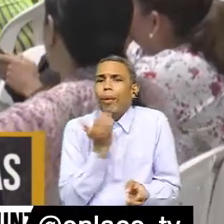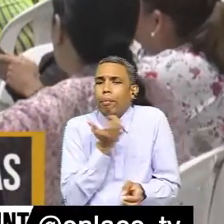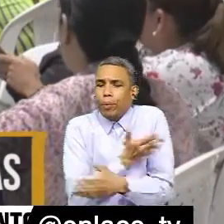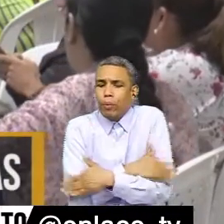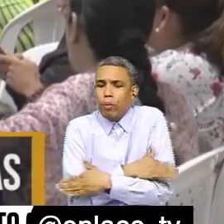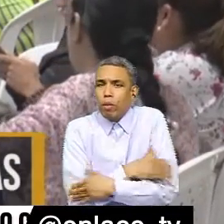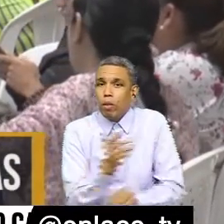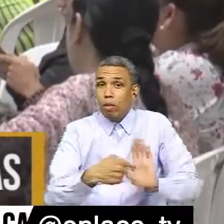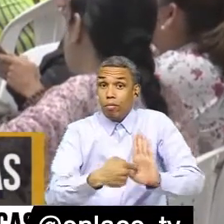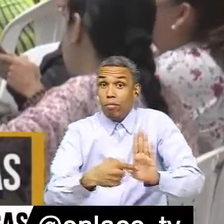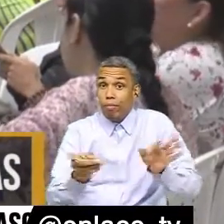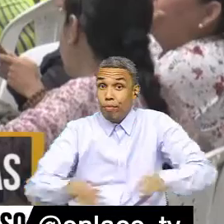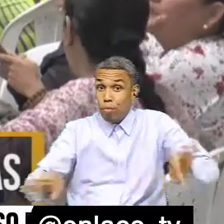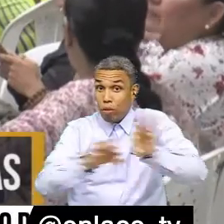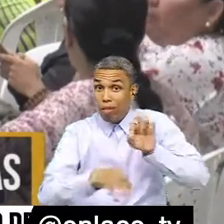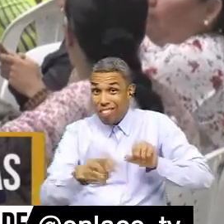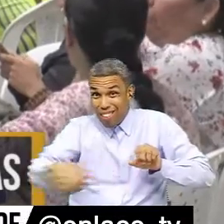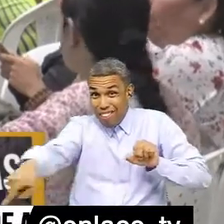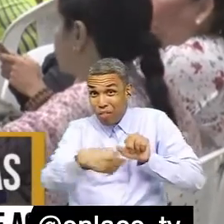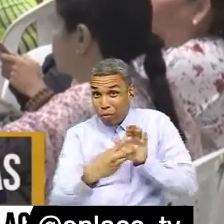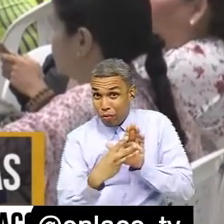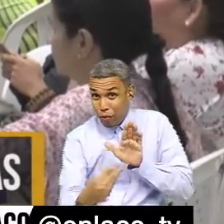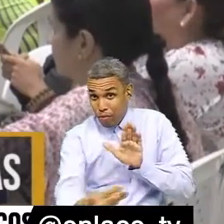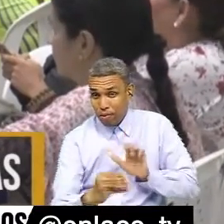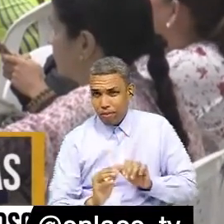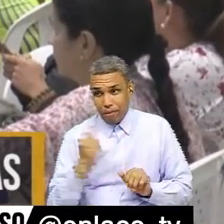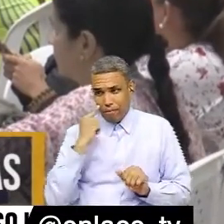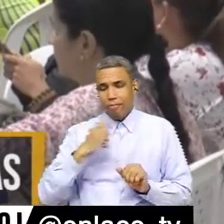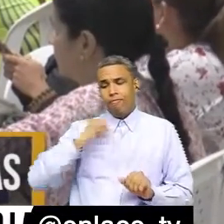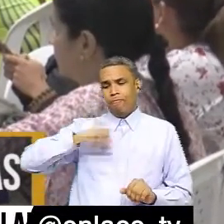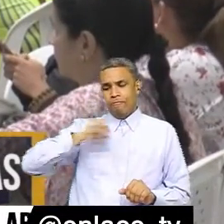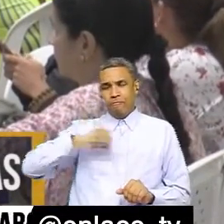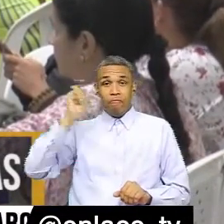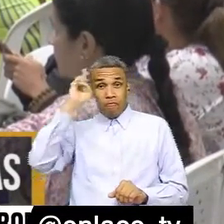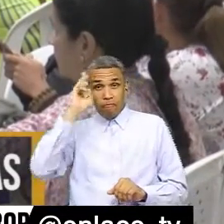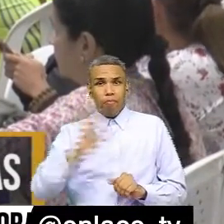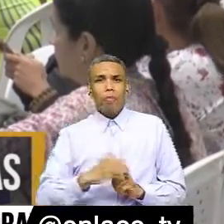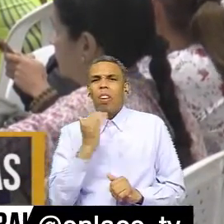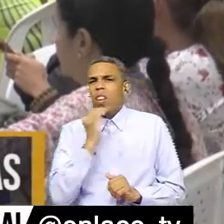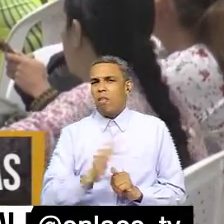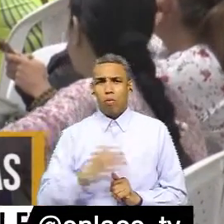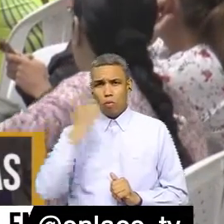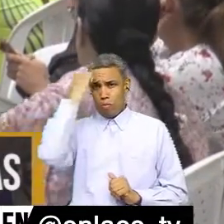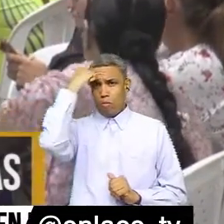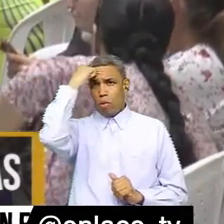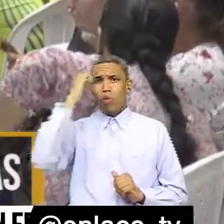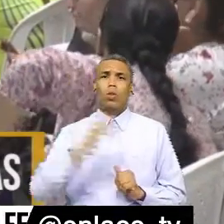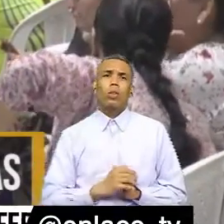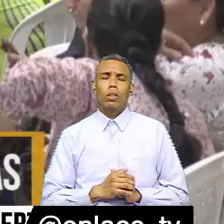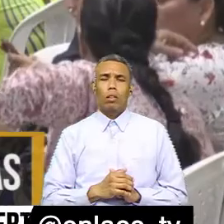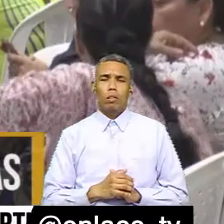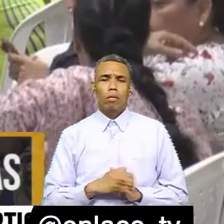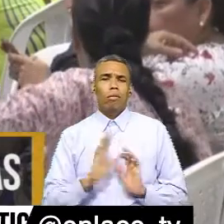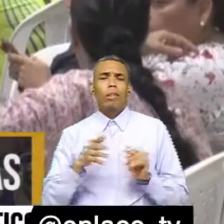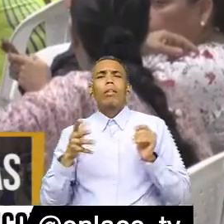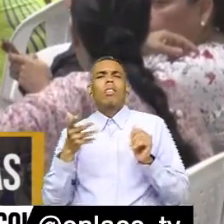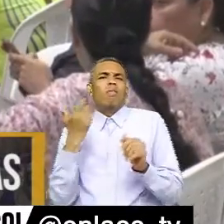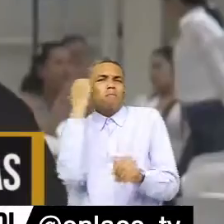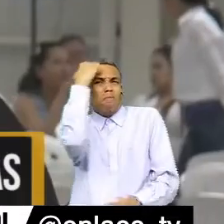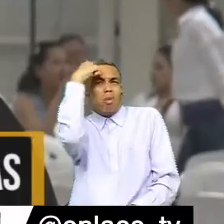esta actividad claro que sí mira y todo empieza desde el hogar si una persona no es feliz no puede hacer feliz su salón de clase